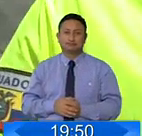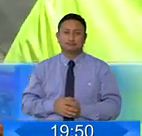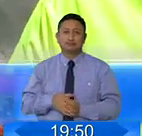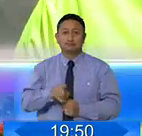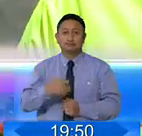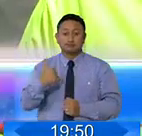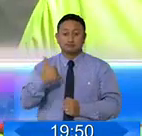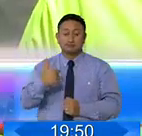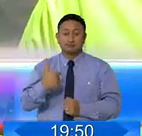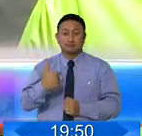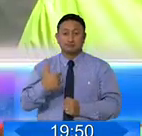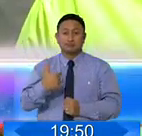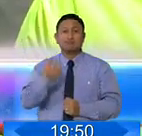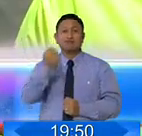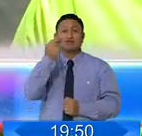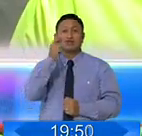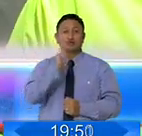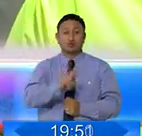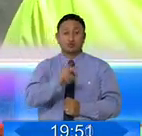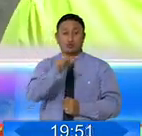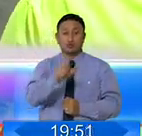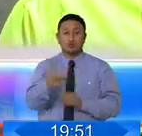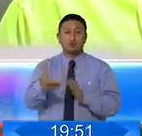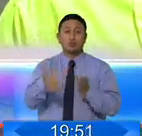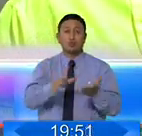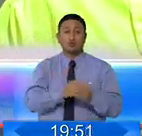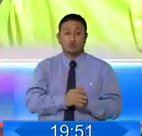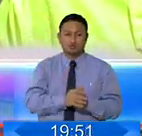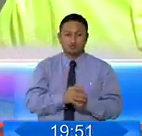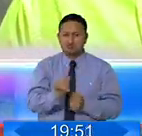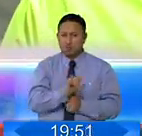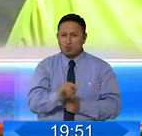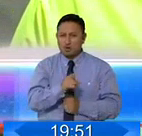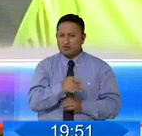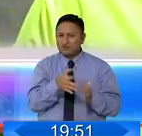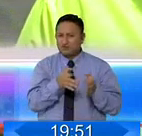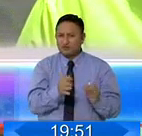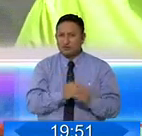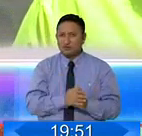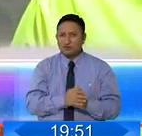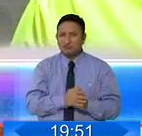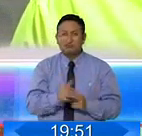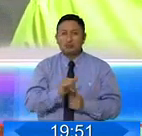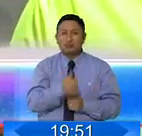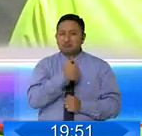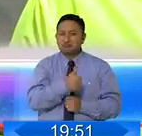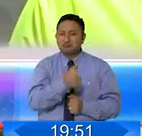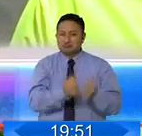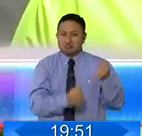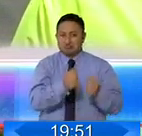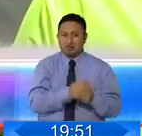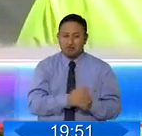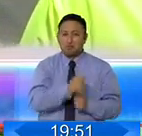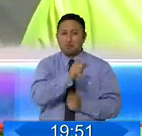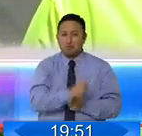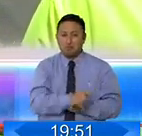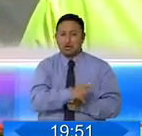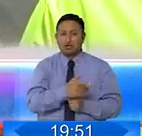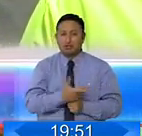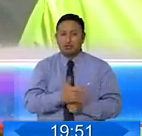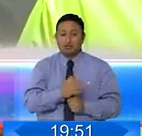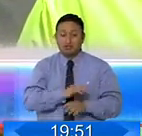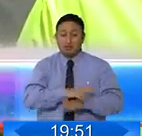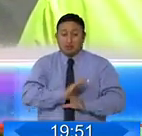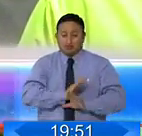de muertes en el sector del sur que reflejan el mismo modus operandi, que es el mismo vehículo, personas que se resisten